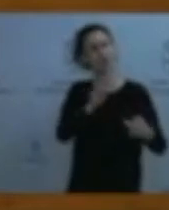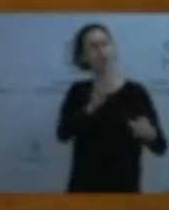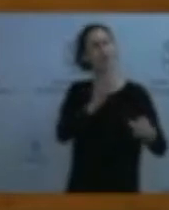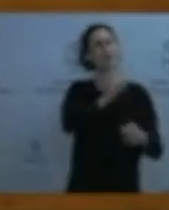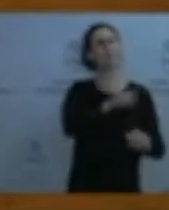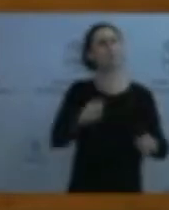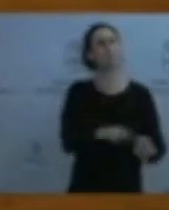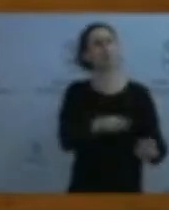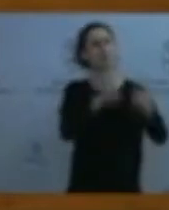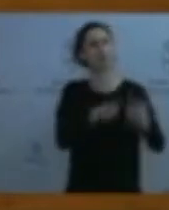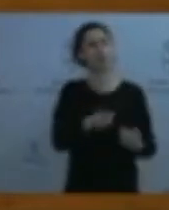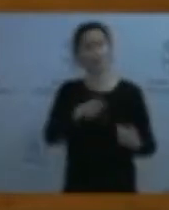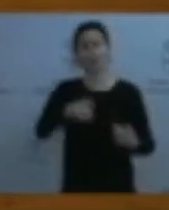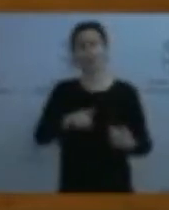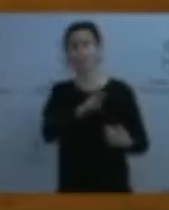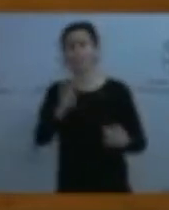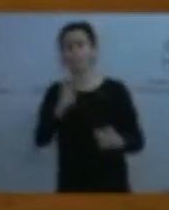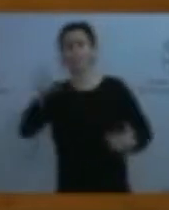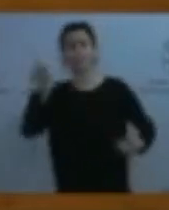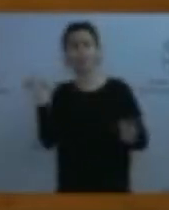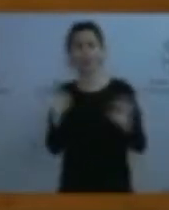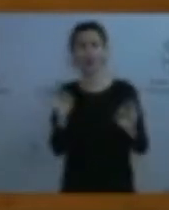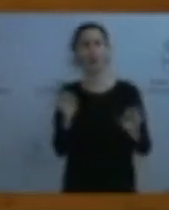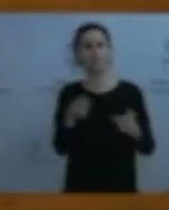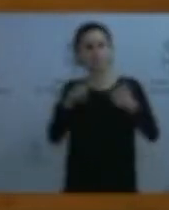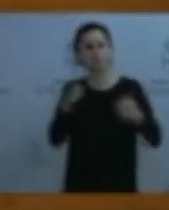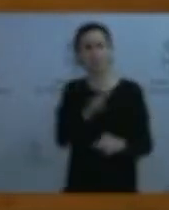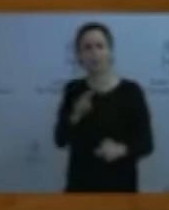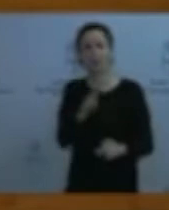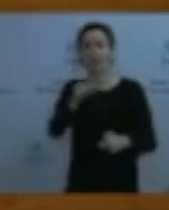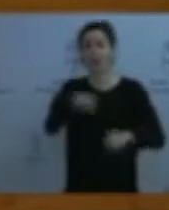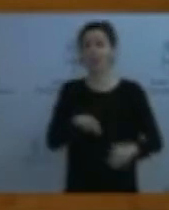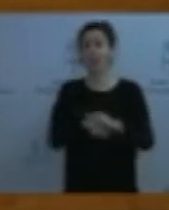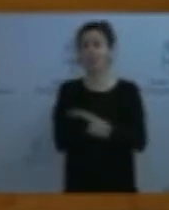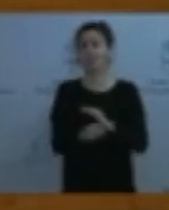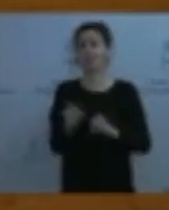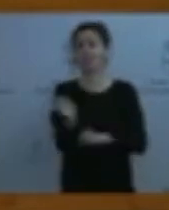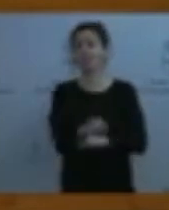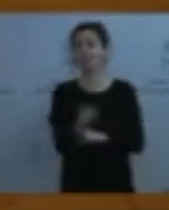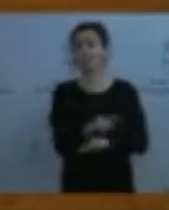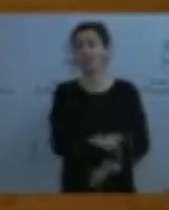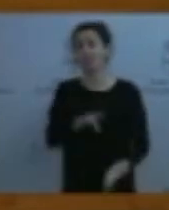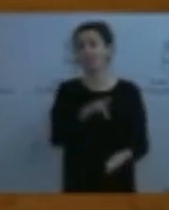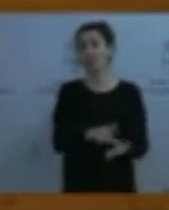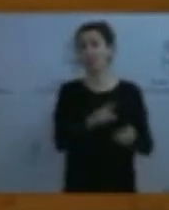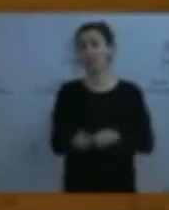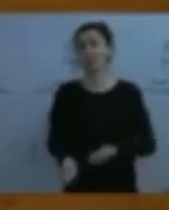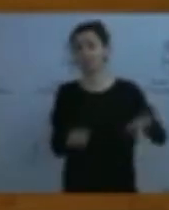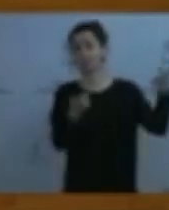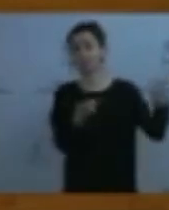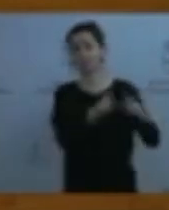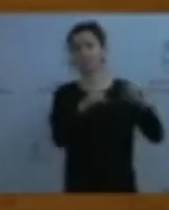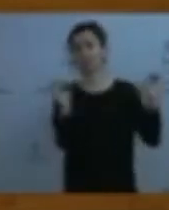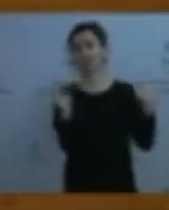y ustedes probablemente para ocultar que desde el día 1 de la gestora llevan haciendo muy poco por Asturias y muy poco por los emigrantes que está viendo